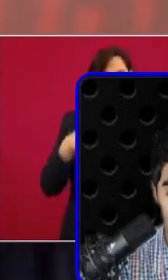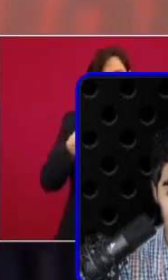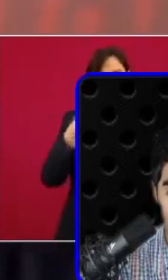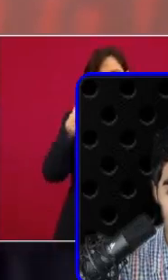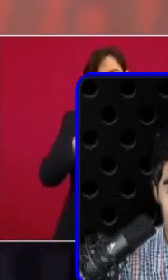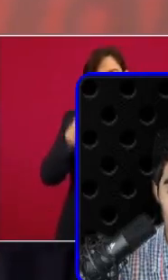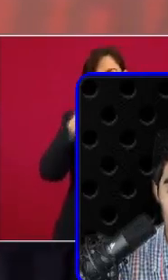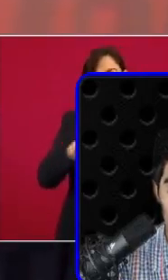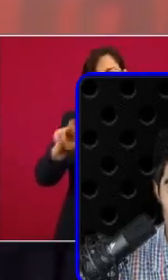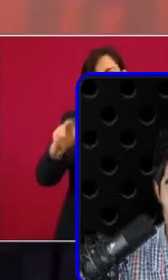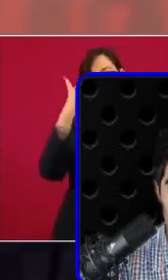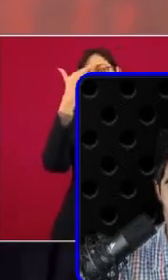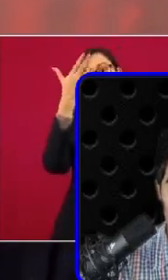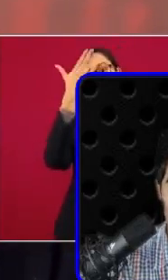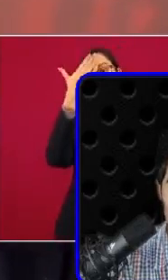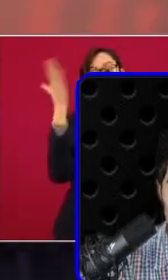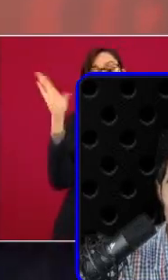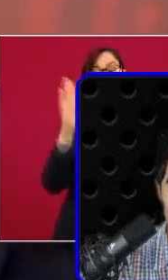en una entrevista